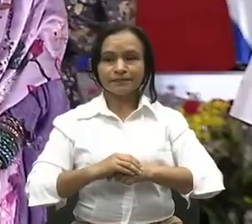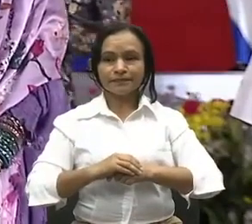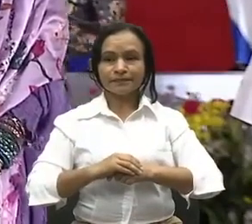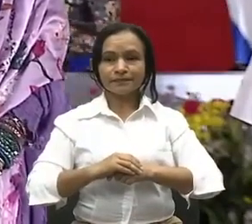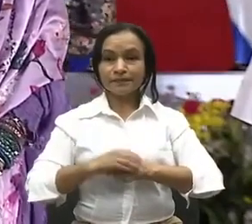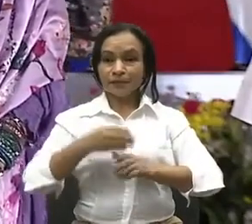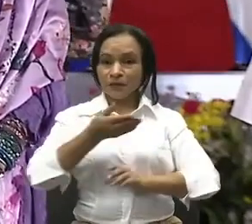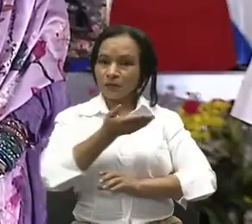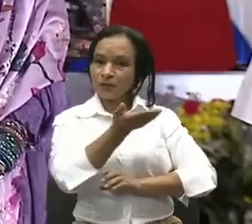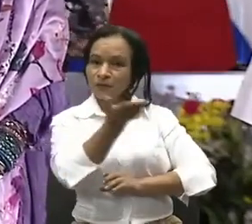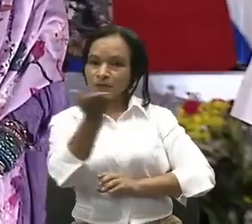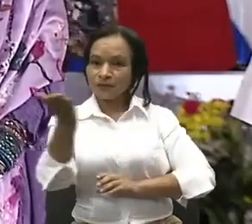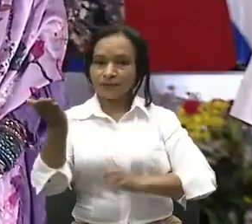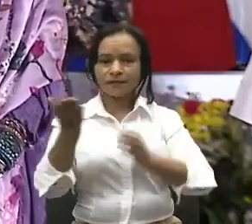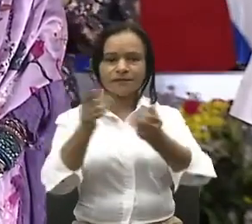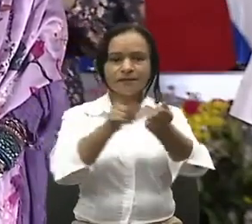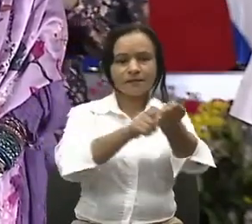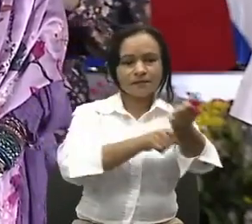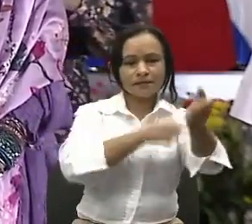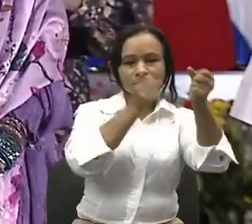a ustedes, queridos hermanos,